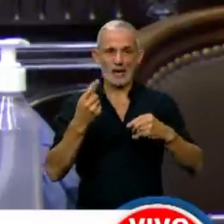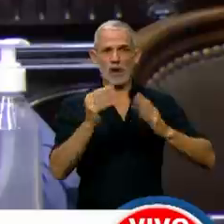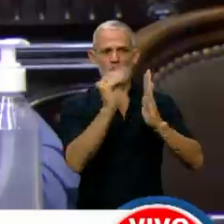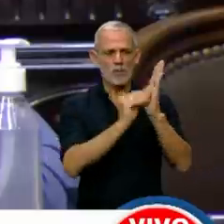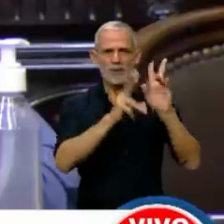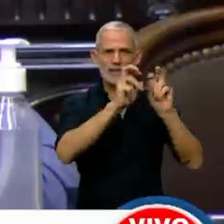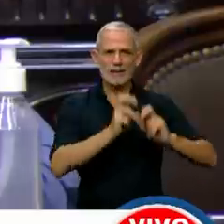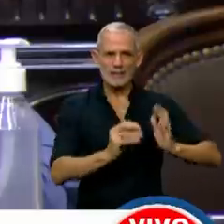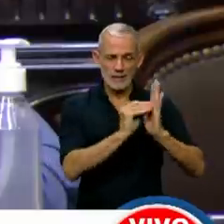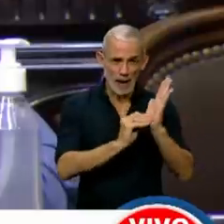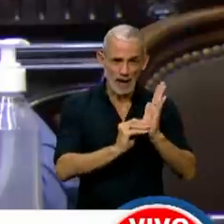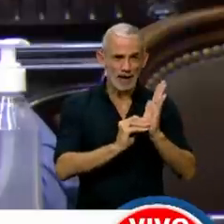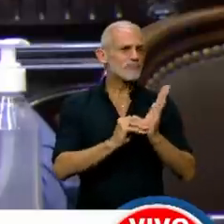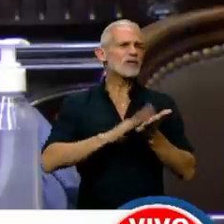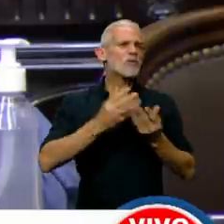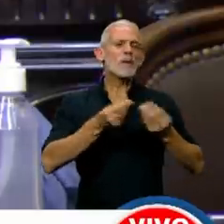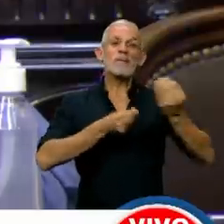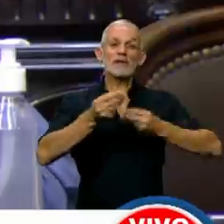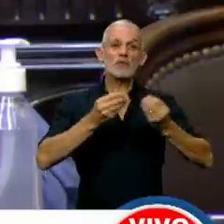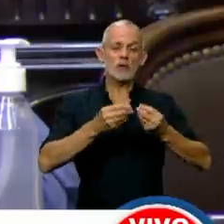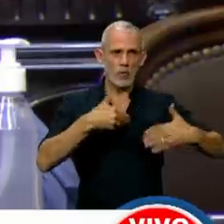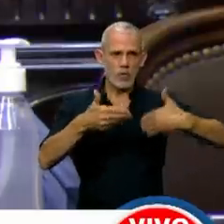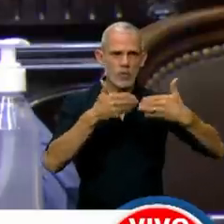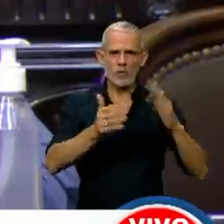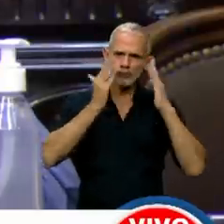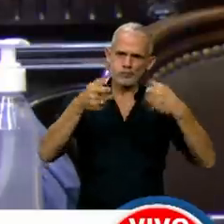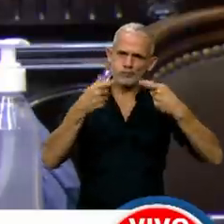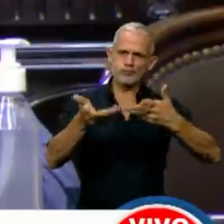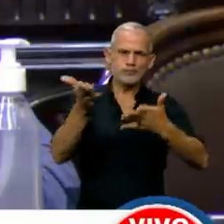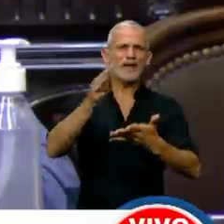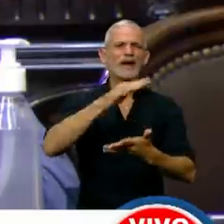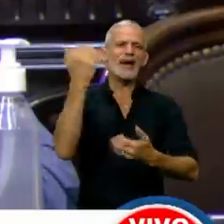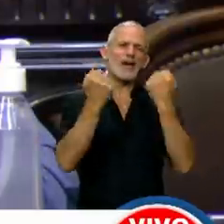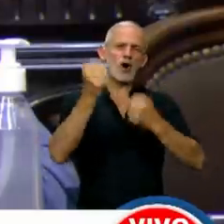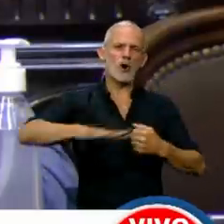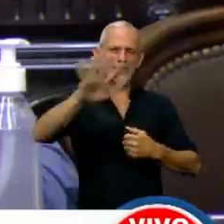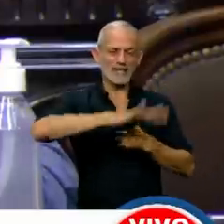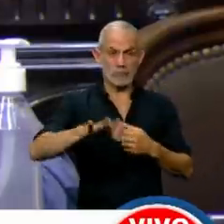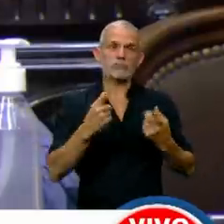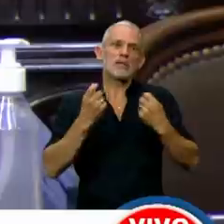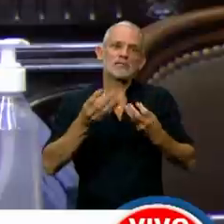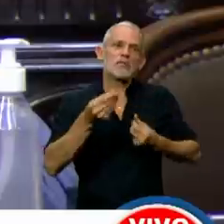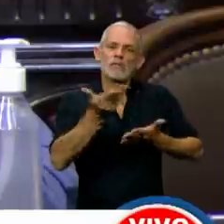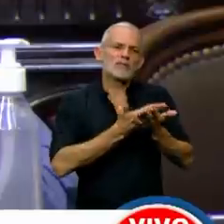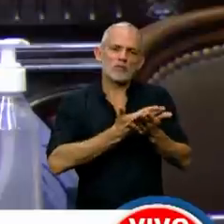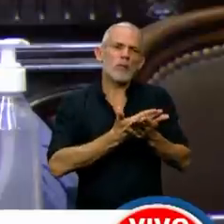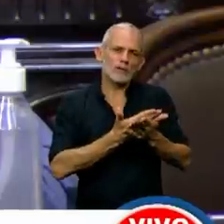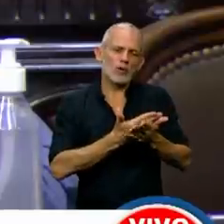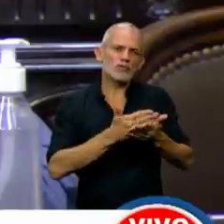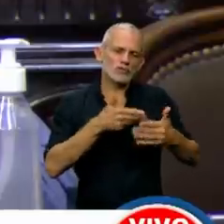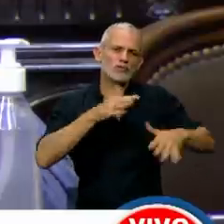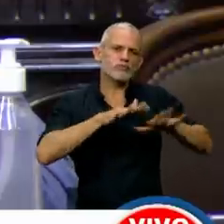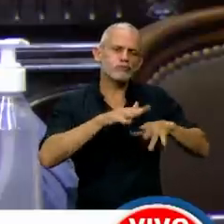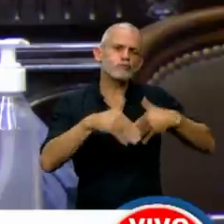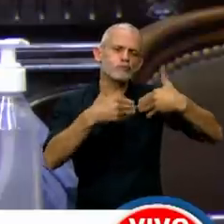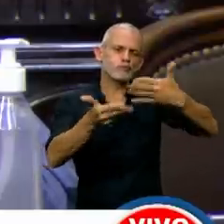agenda que tiene que ver con presupuestos activos hacia las economías regionales y para eso necesitamos presupuestos activos por